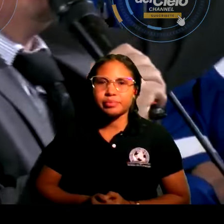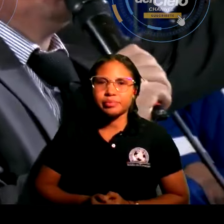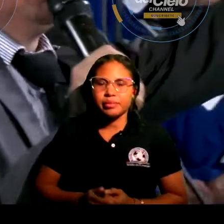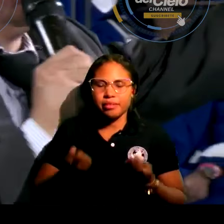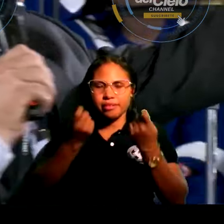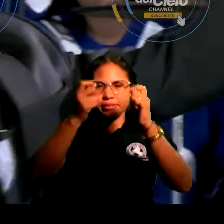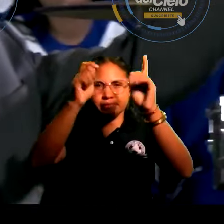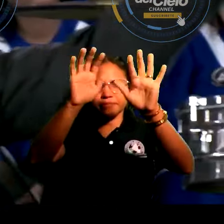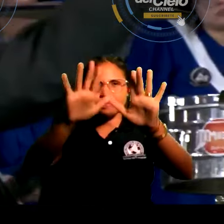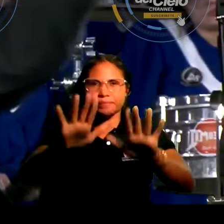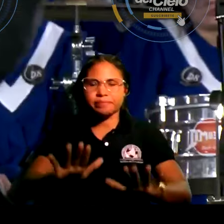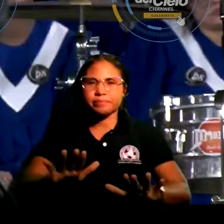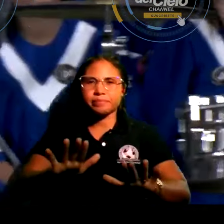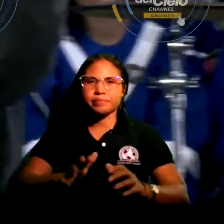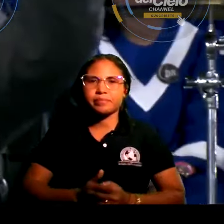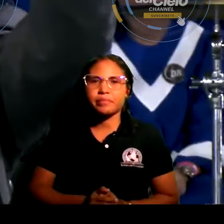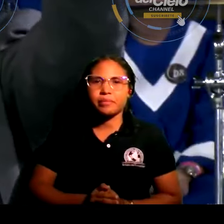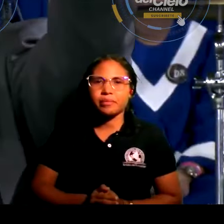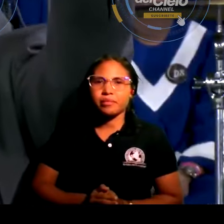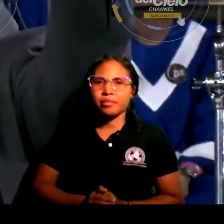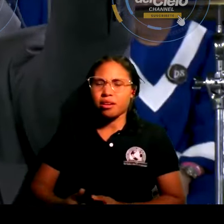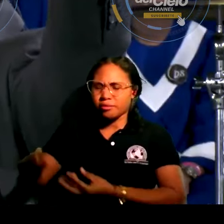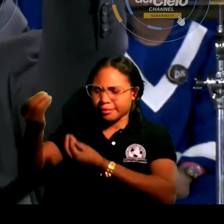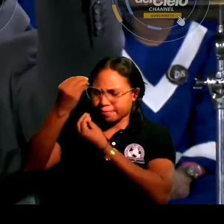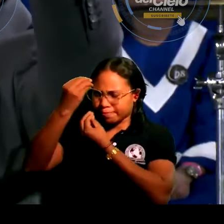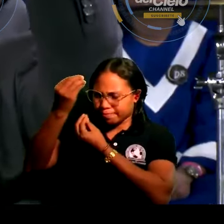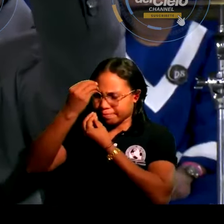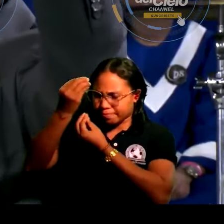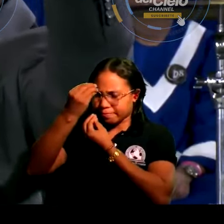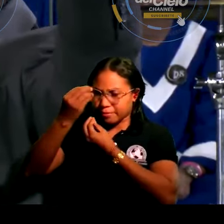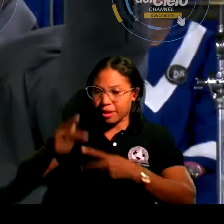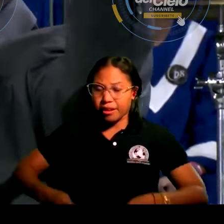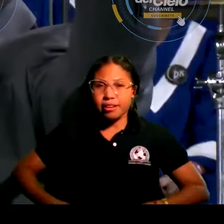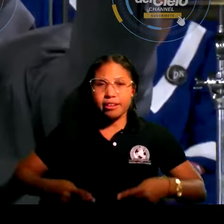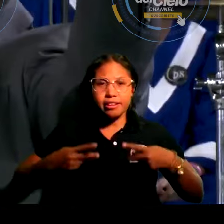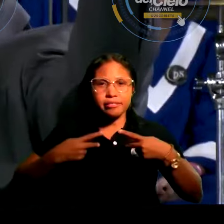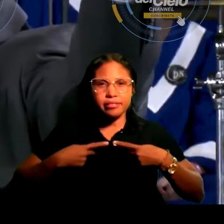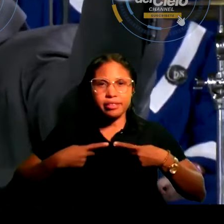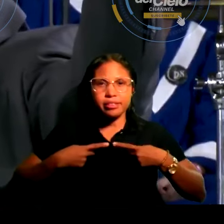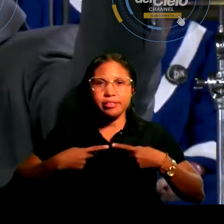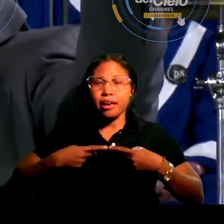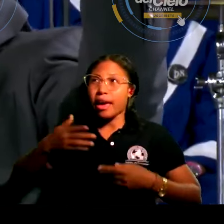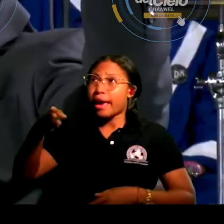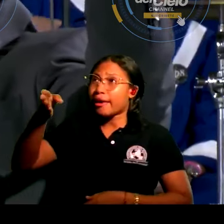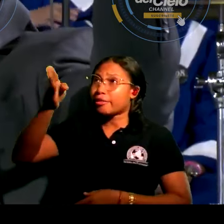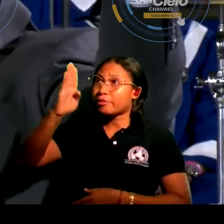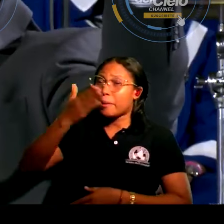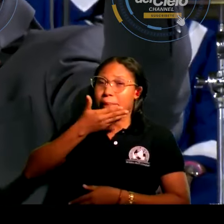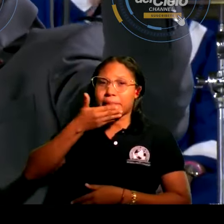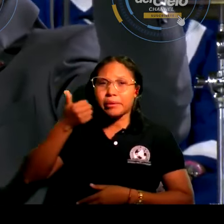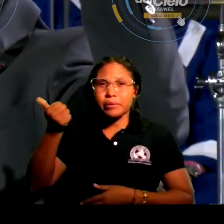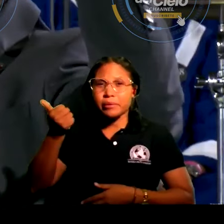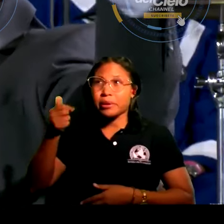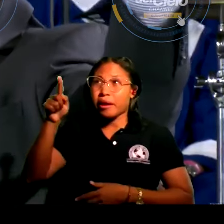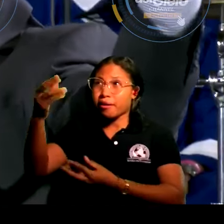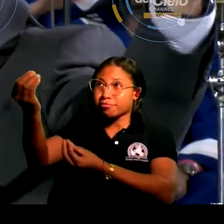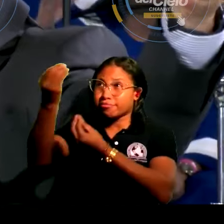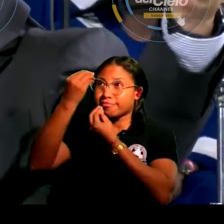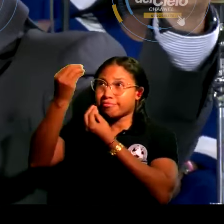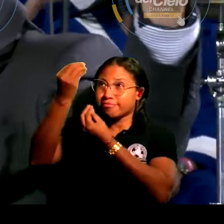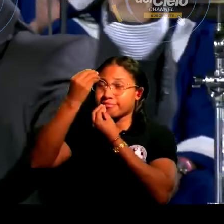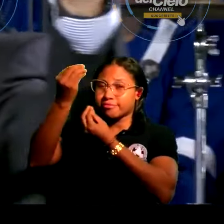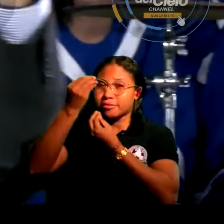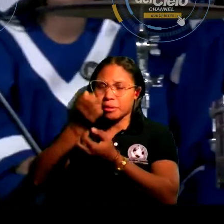Aleluya. Nos enseñó que la vida tiene valor. Nos enseñó a amar. Nos enseñó a